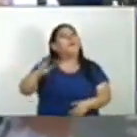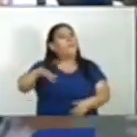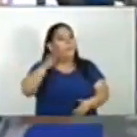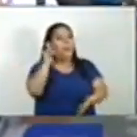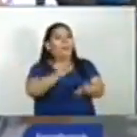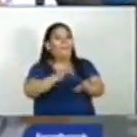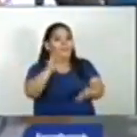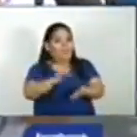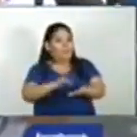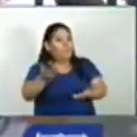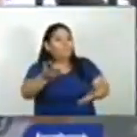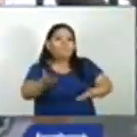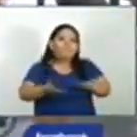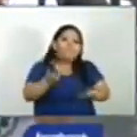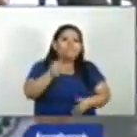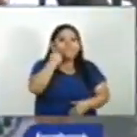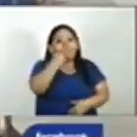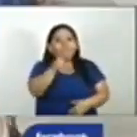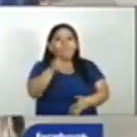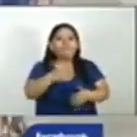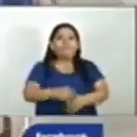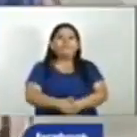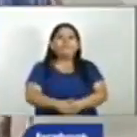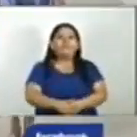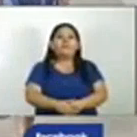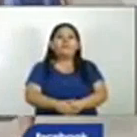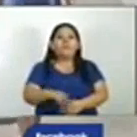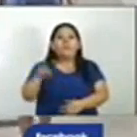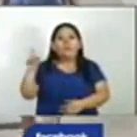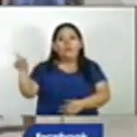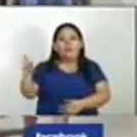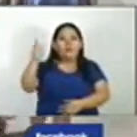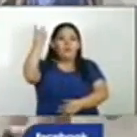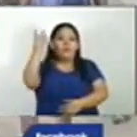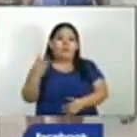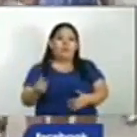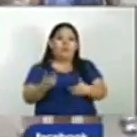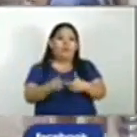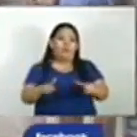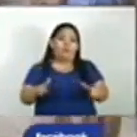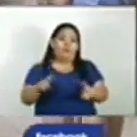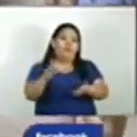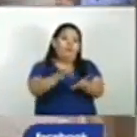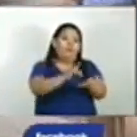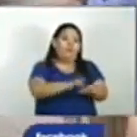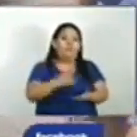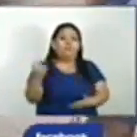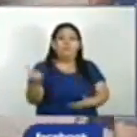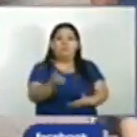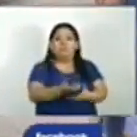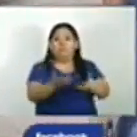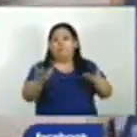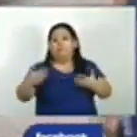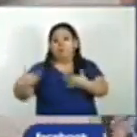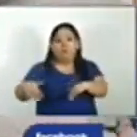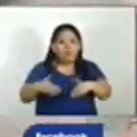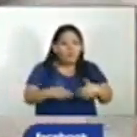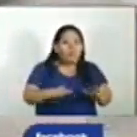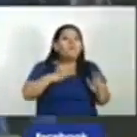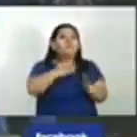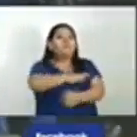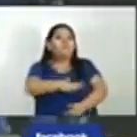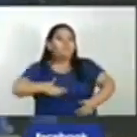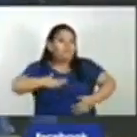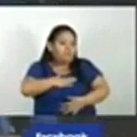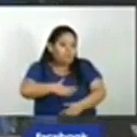pasear también, a deleitar las minutas. Así aprovecharon el día libre cientos de salvadoreños con diferentes actividades para recrearse